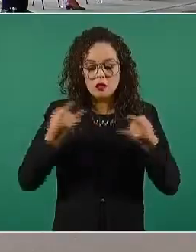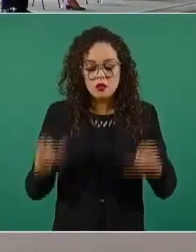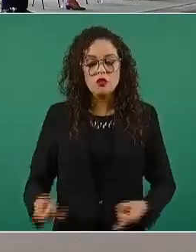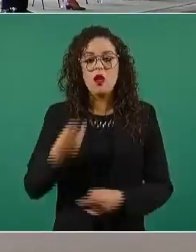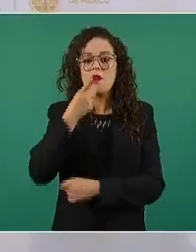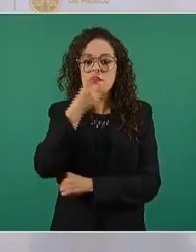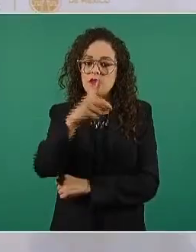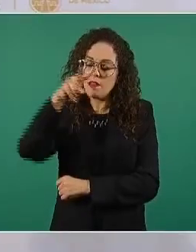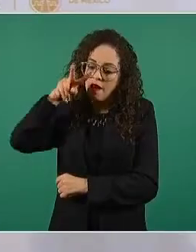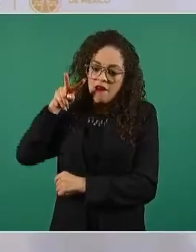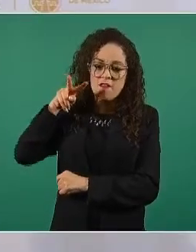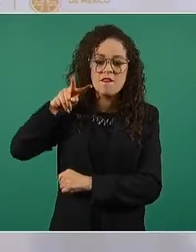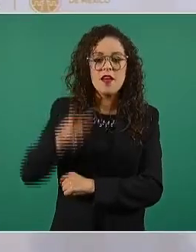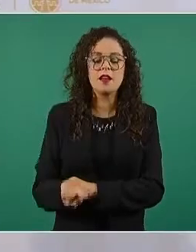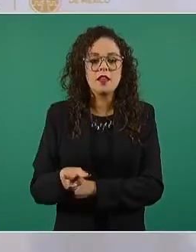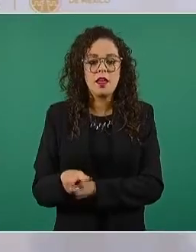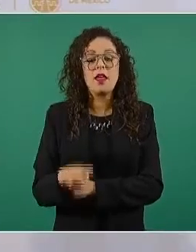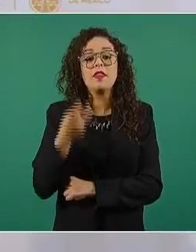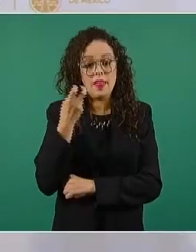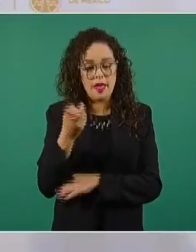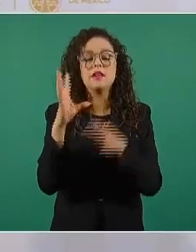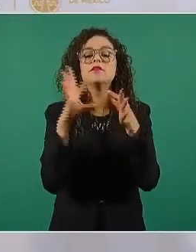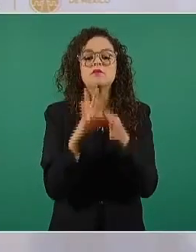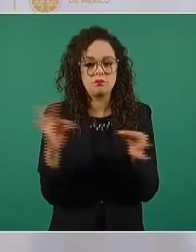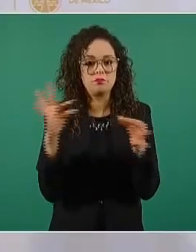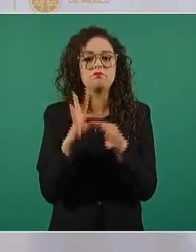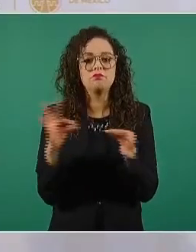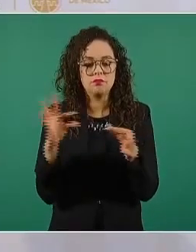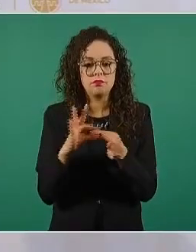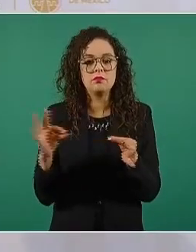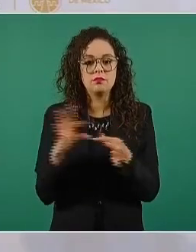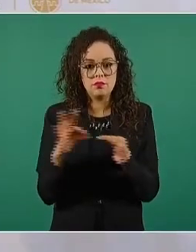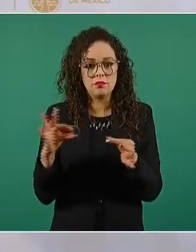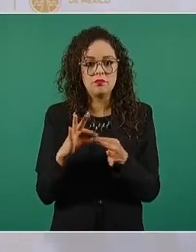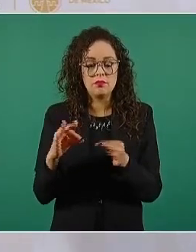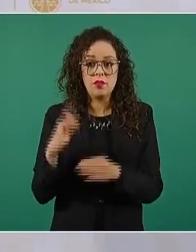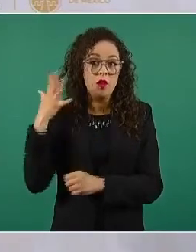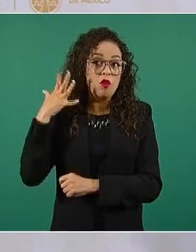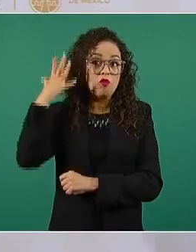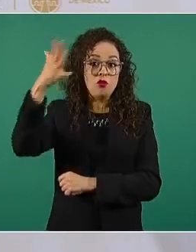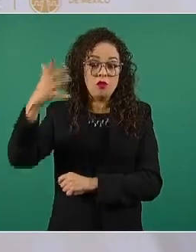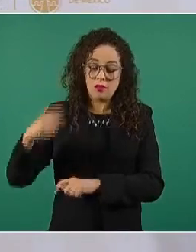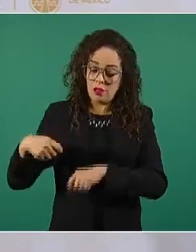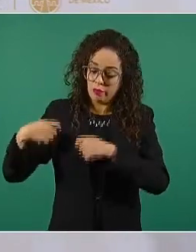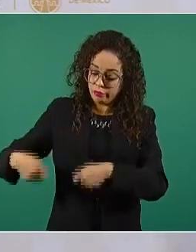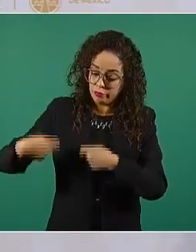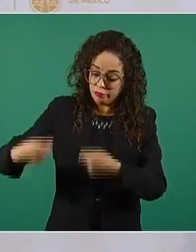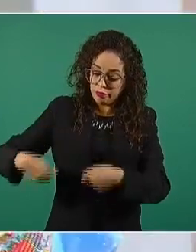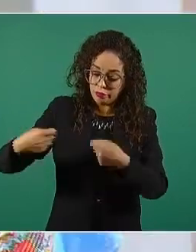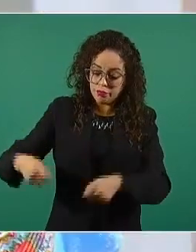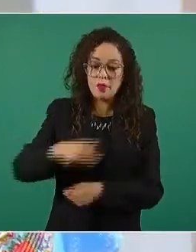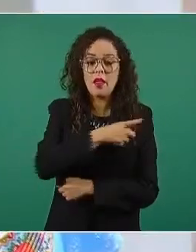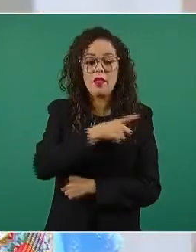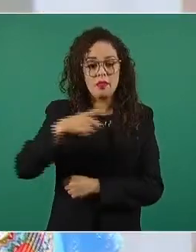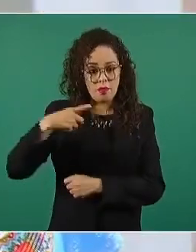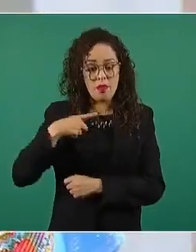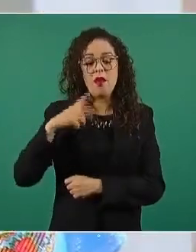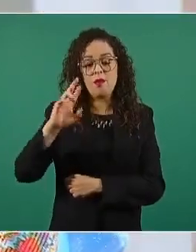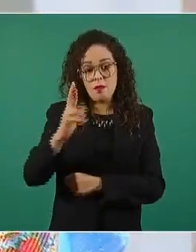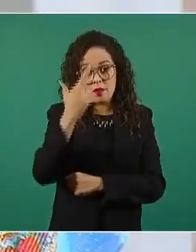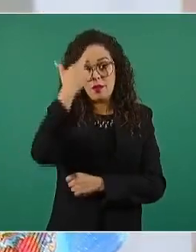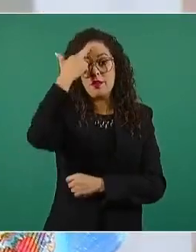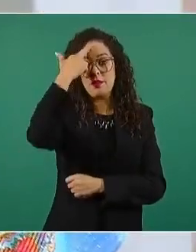verdad, y debe ser recordada por las generaciones futuras como una